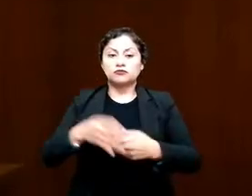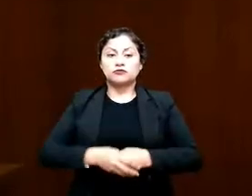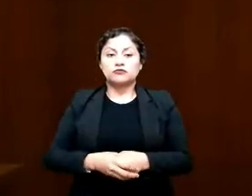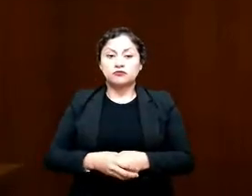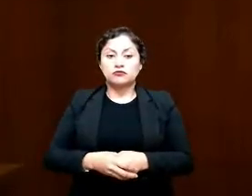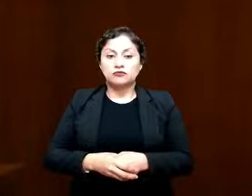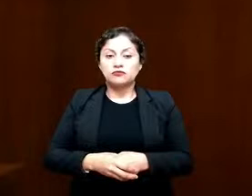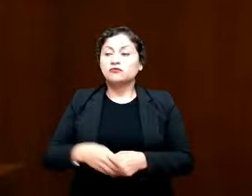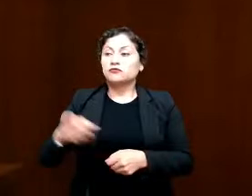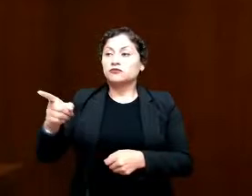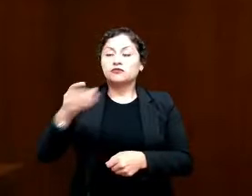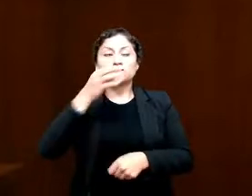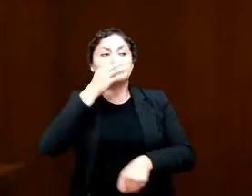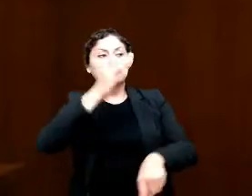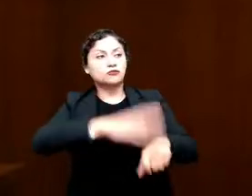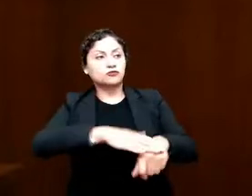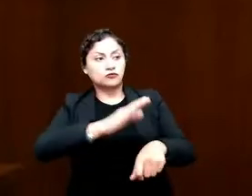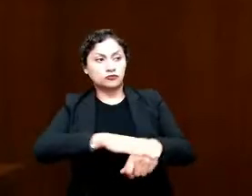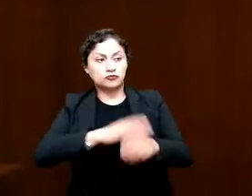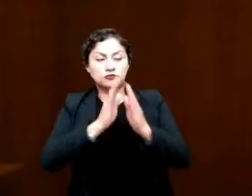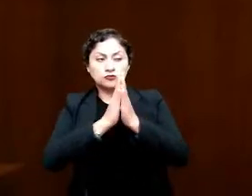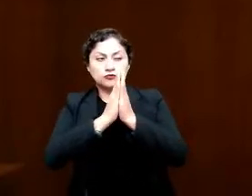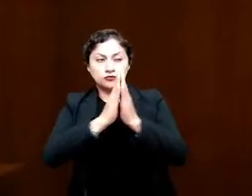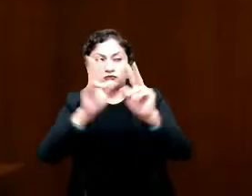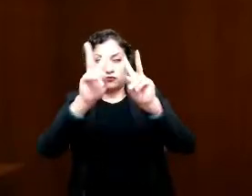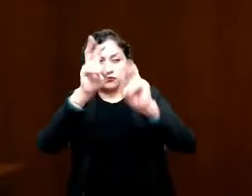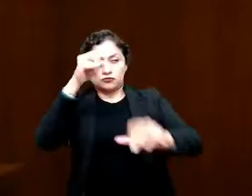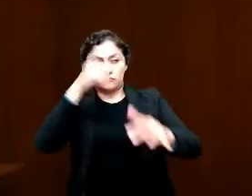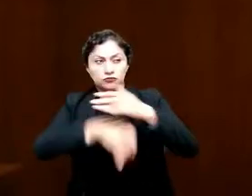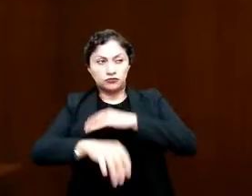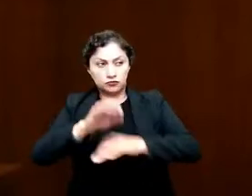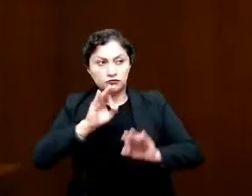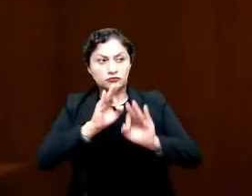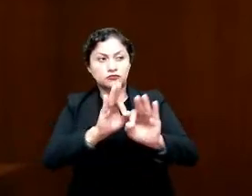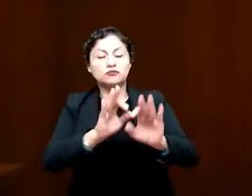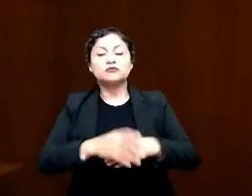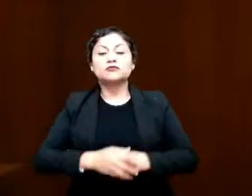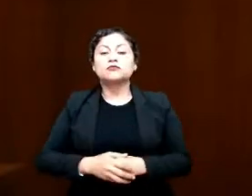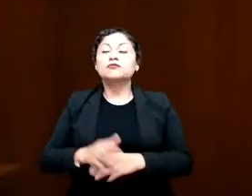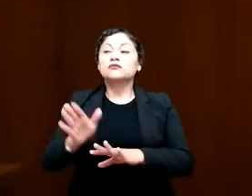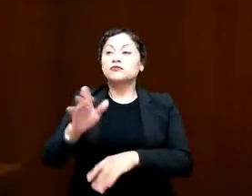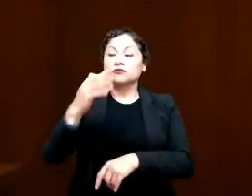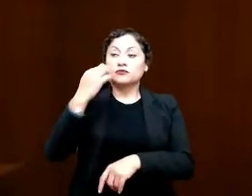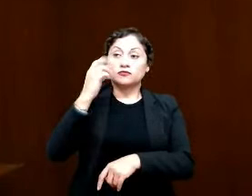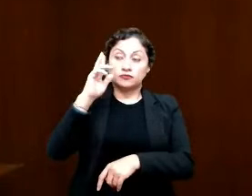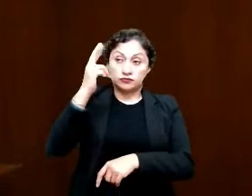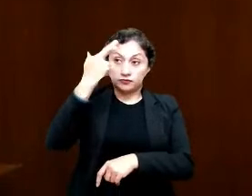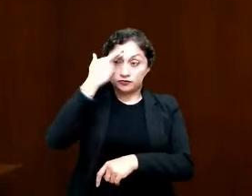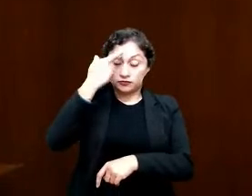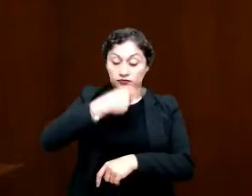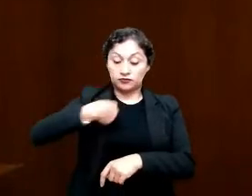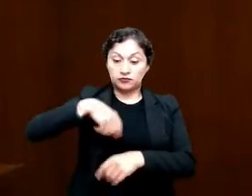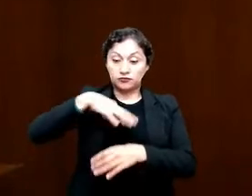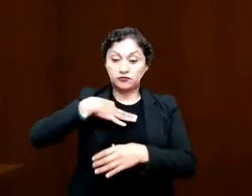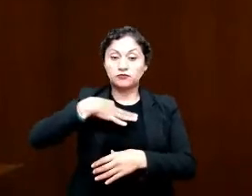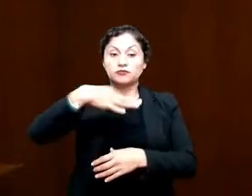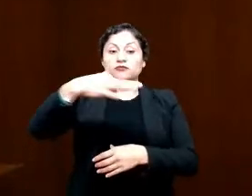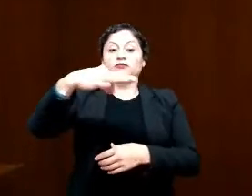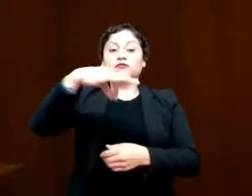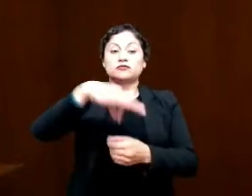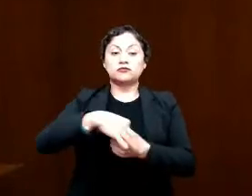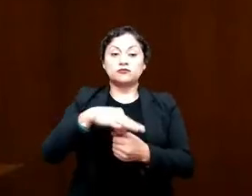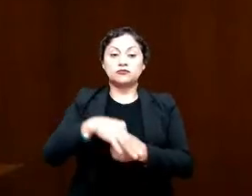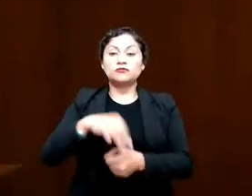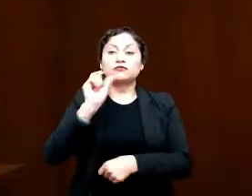centrarse, gracias, señor, en el fondo de la parte de mi punto. Le recordamos que esa manera de la que fuimos electos es lo que hoy da la representación a